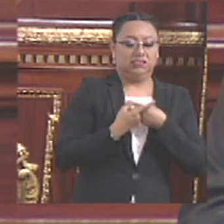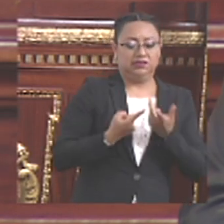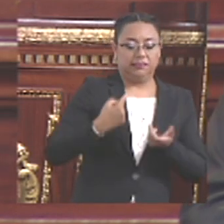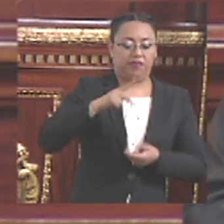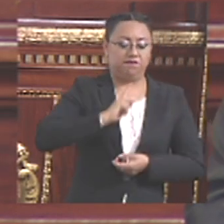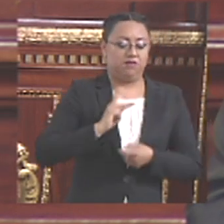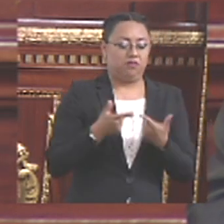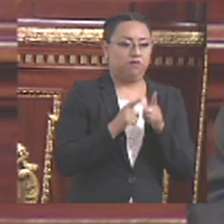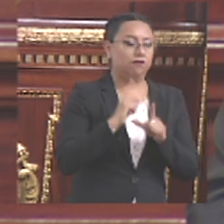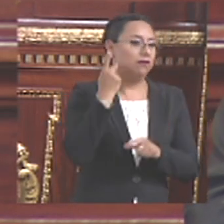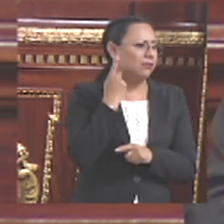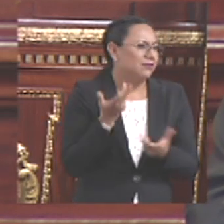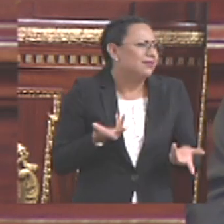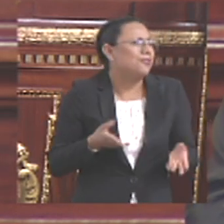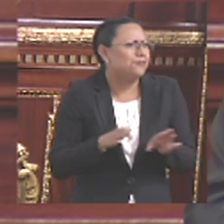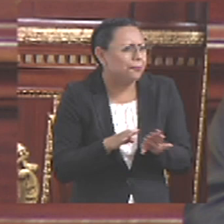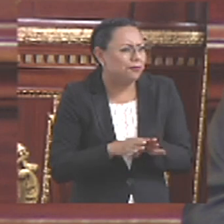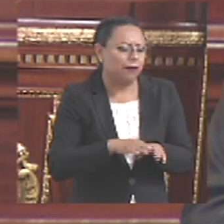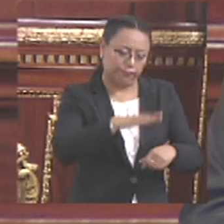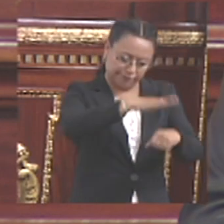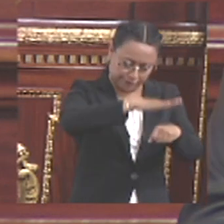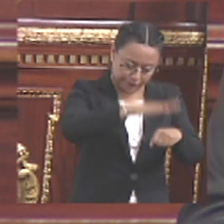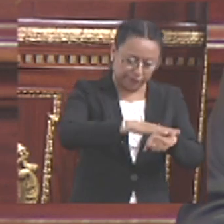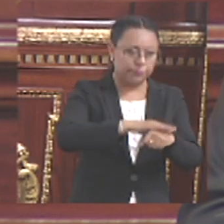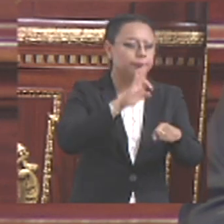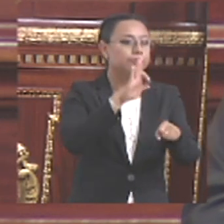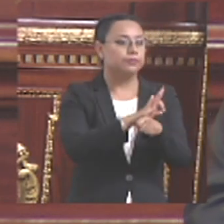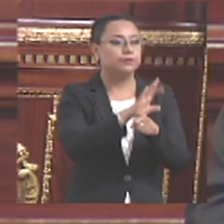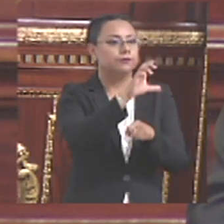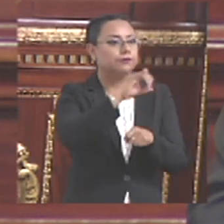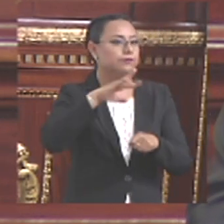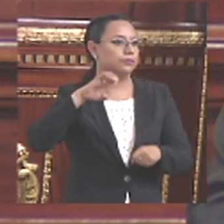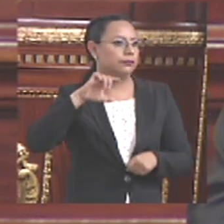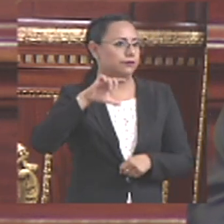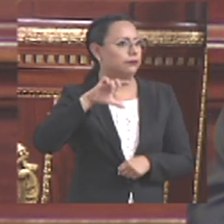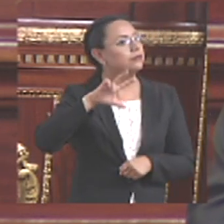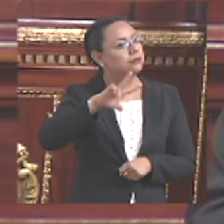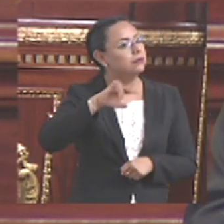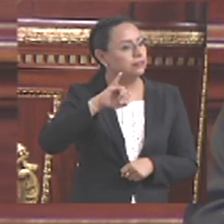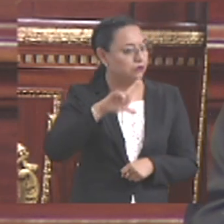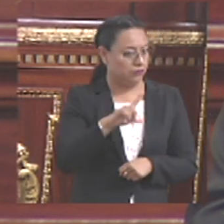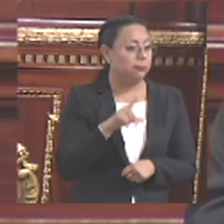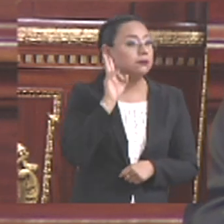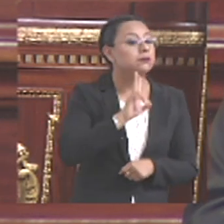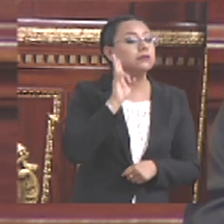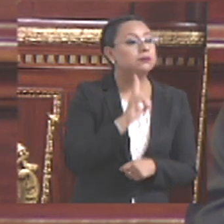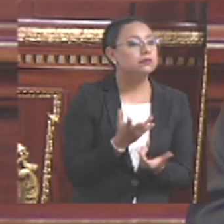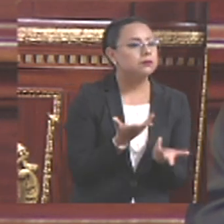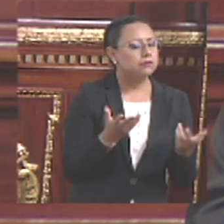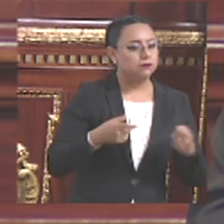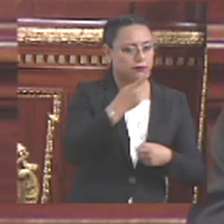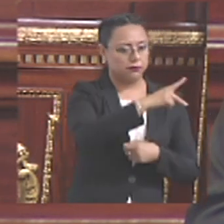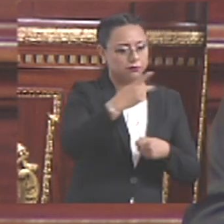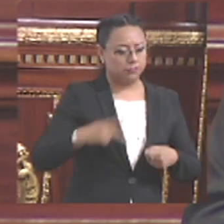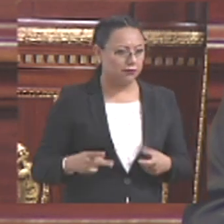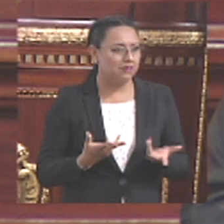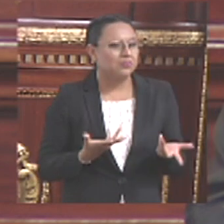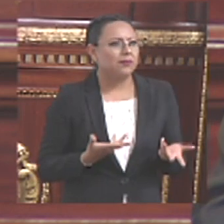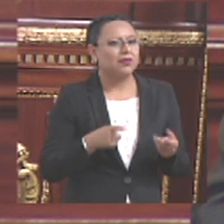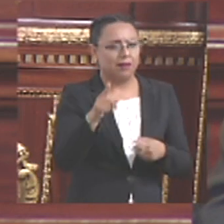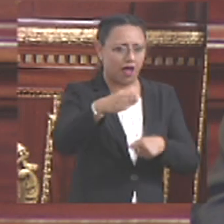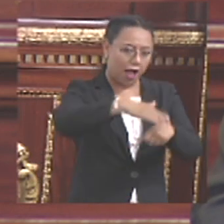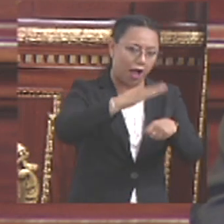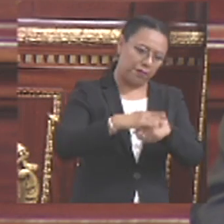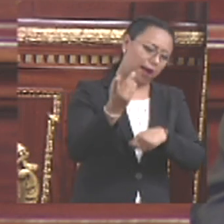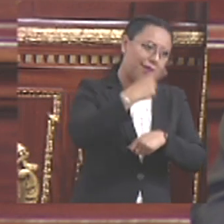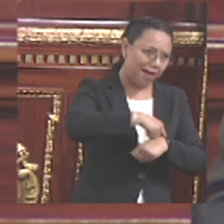la Protección Civil para ver qué tan derrumbada o fragmentada está la cimentación de su ética o moral. A ver